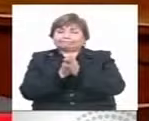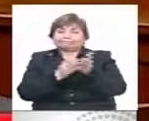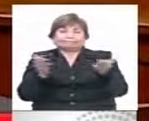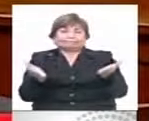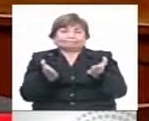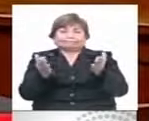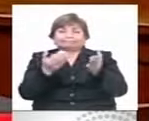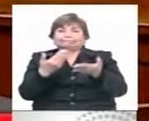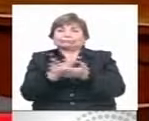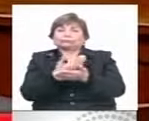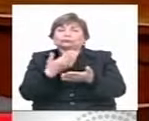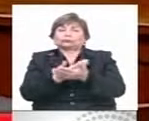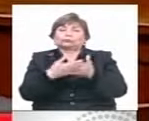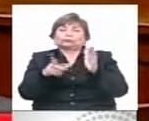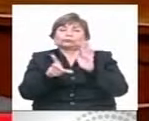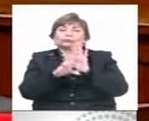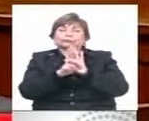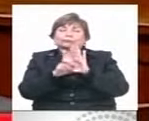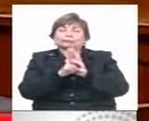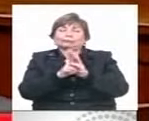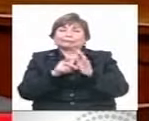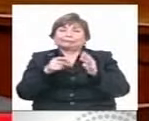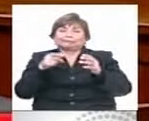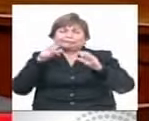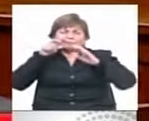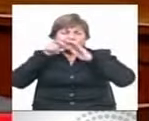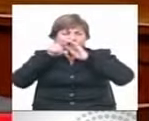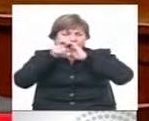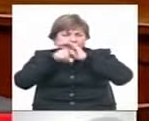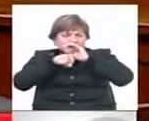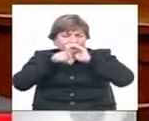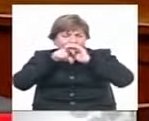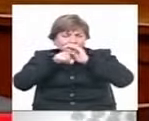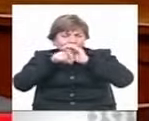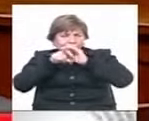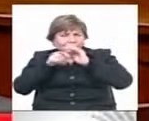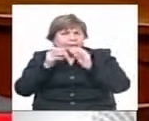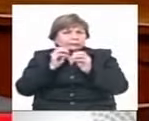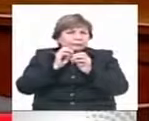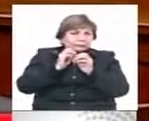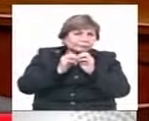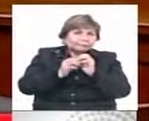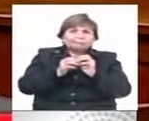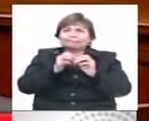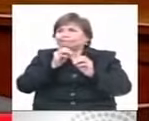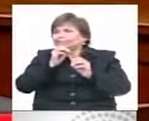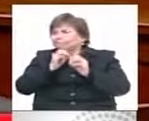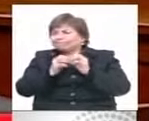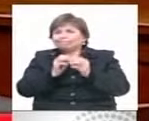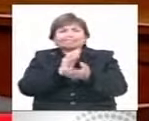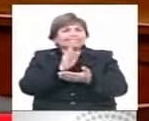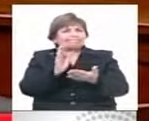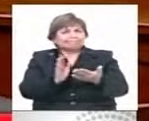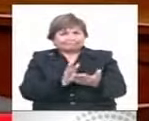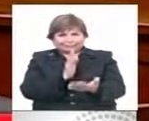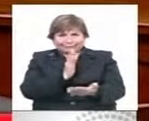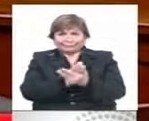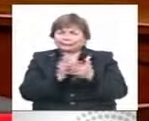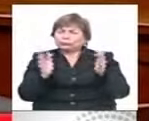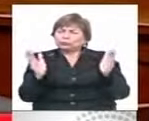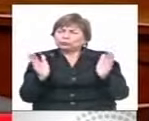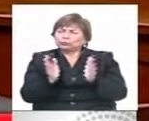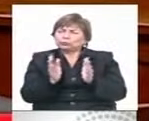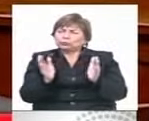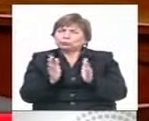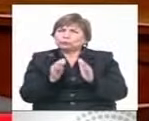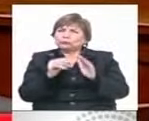Ley de Pequeña Minería y Minería Artesanal, que brinde soluciones definitivas a los problemas de la pequeña minería